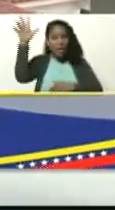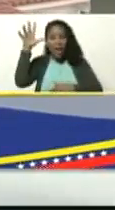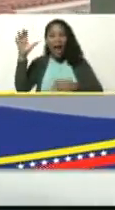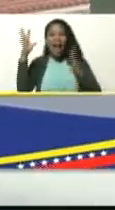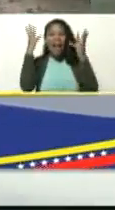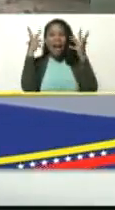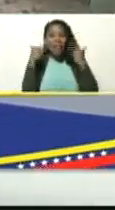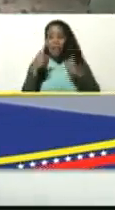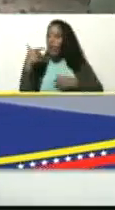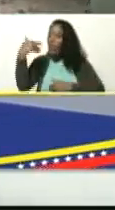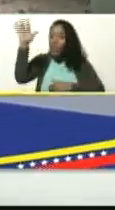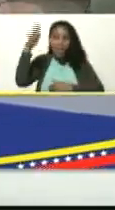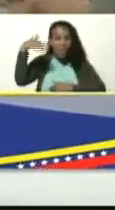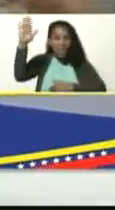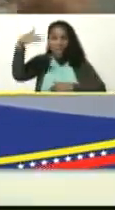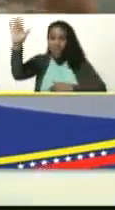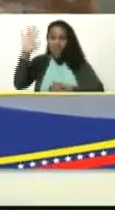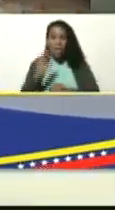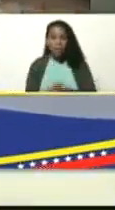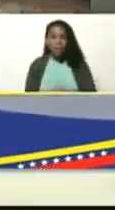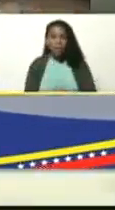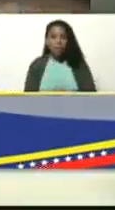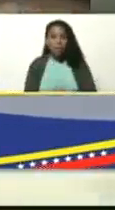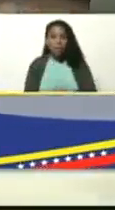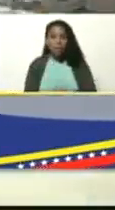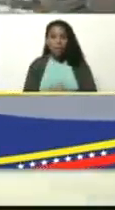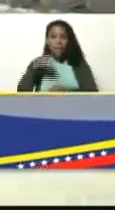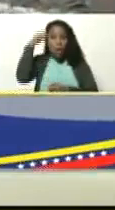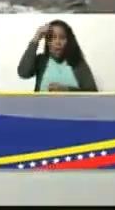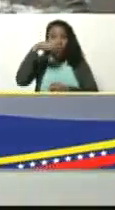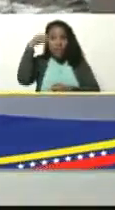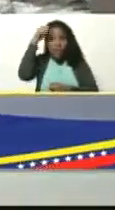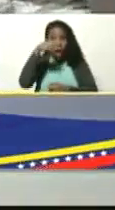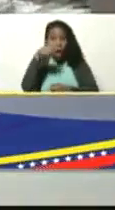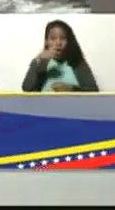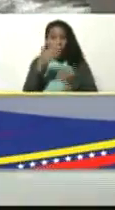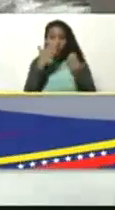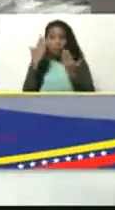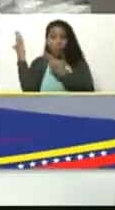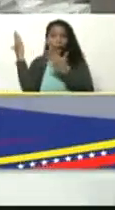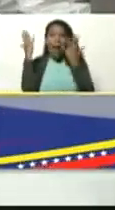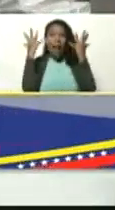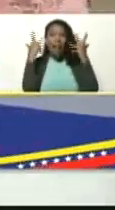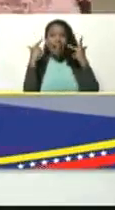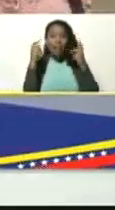Castaño. Y las imágenes en el Castaño son impresionantes, ahí las estamos viendo.